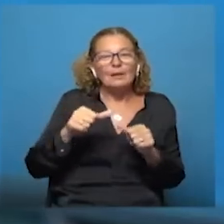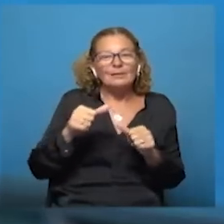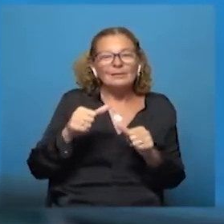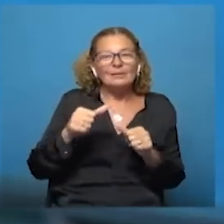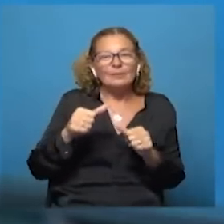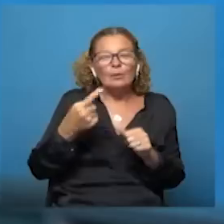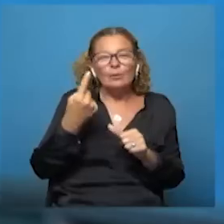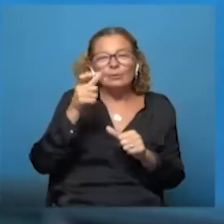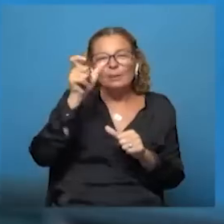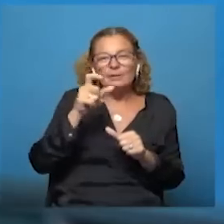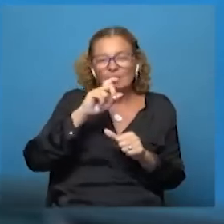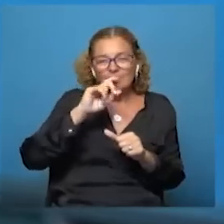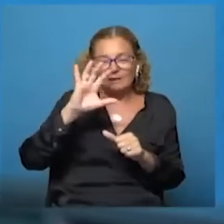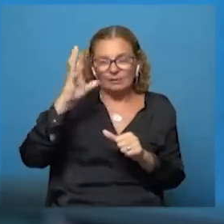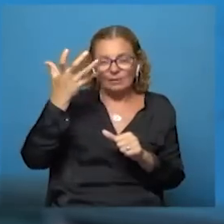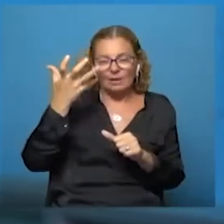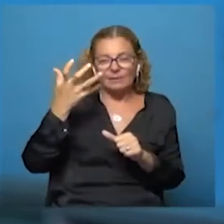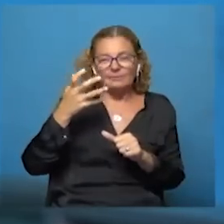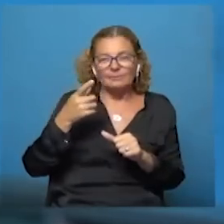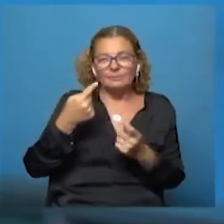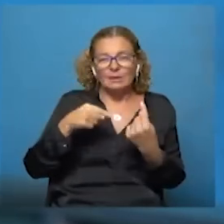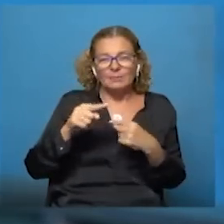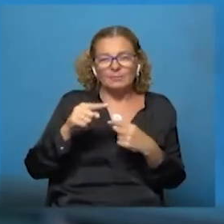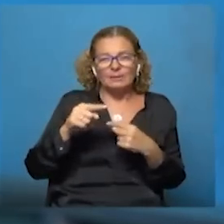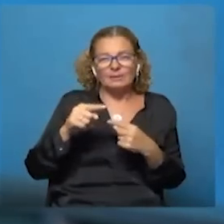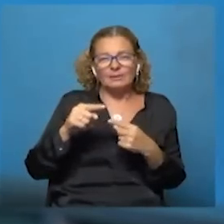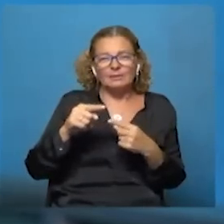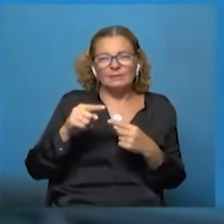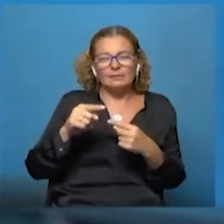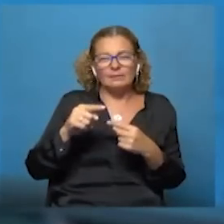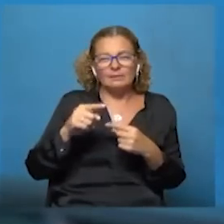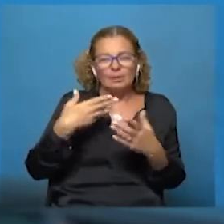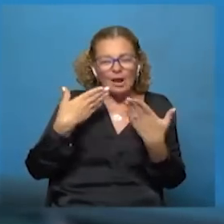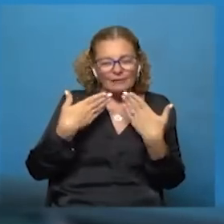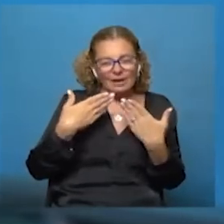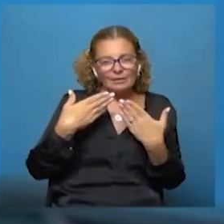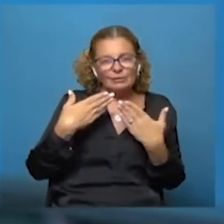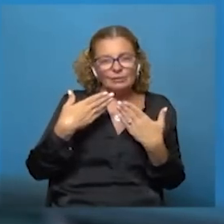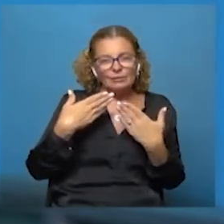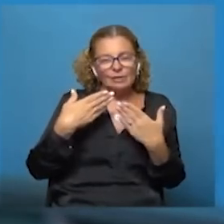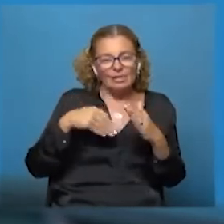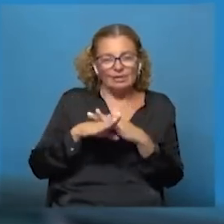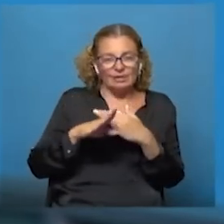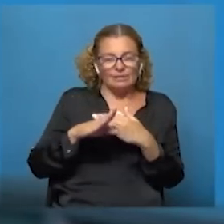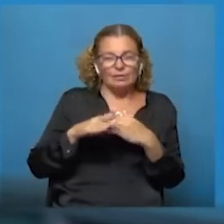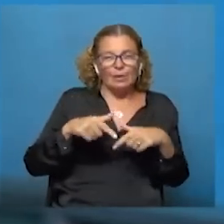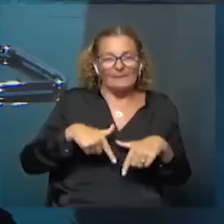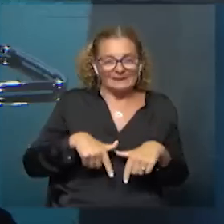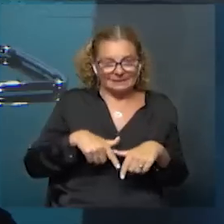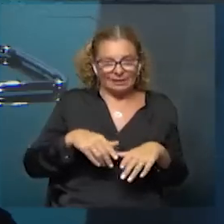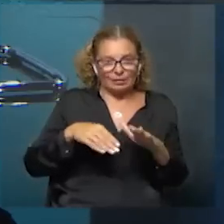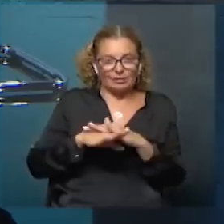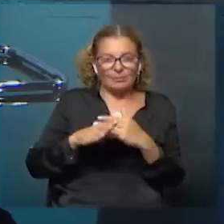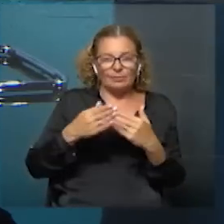una persona que se enojó nadie está así no voy a dar el nombre pero en una charla este dentro de la estructura del ministerio no